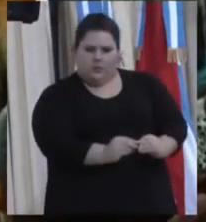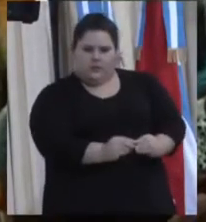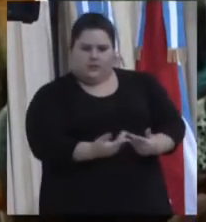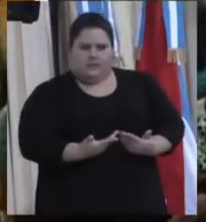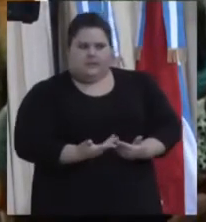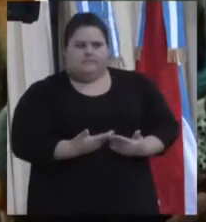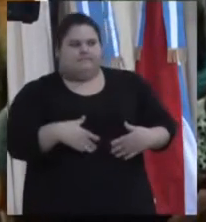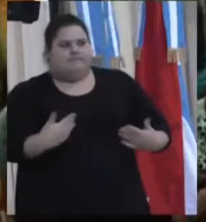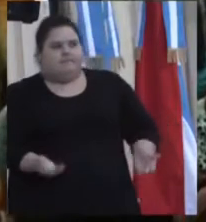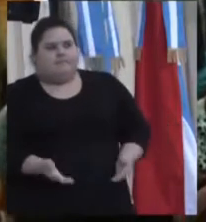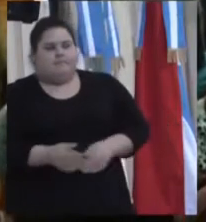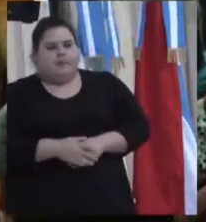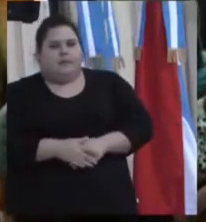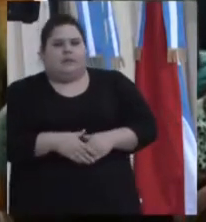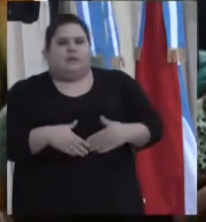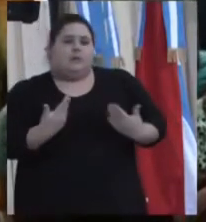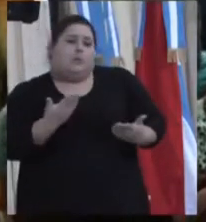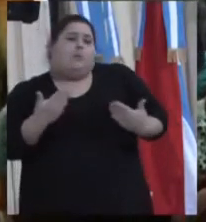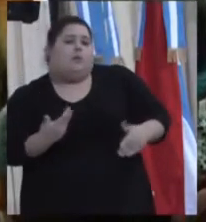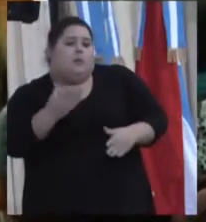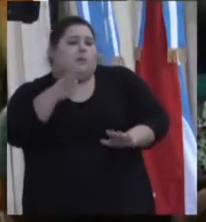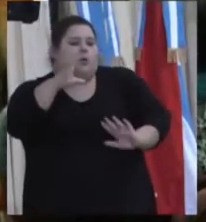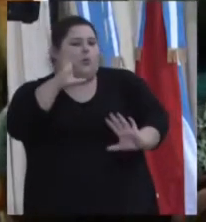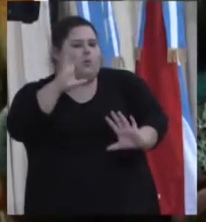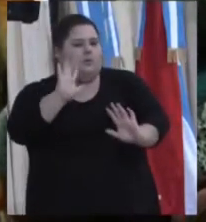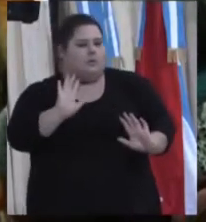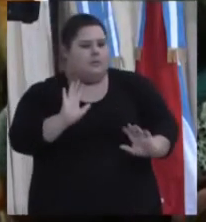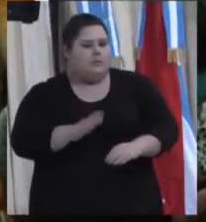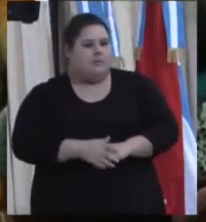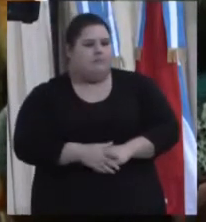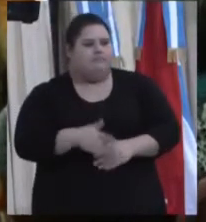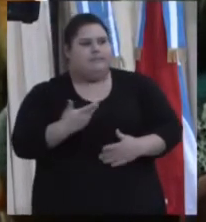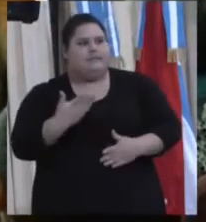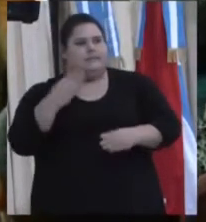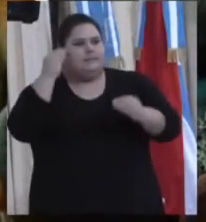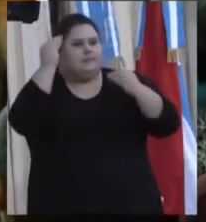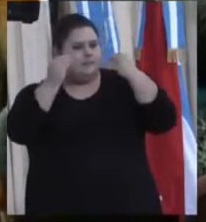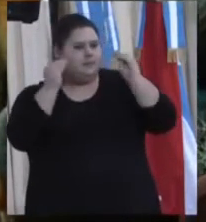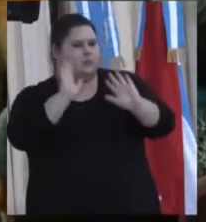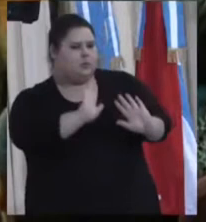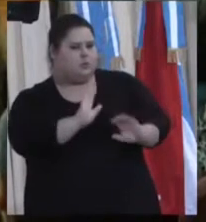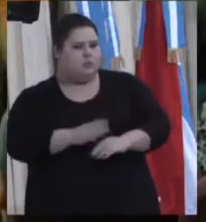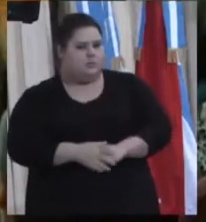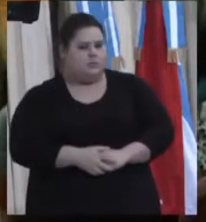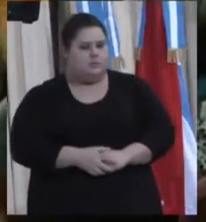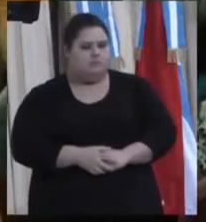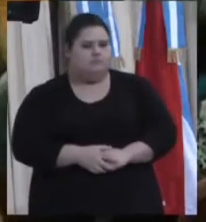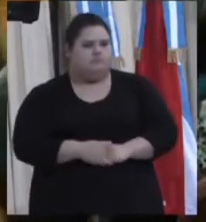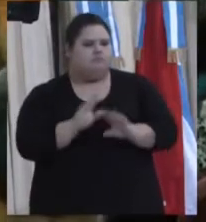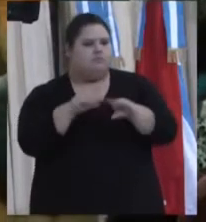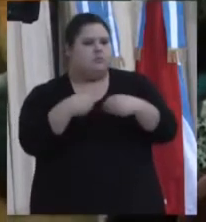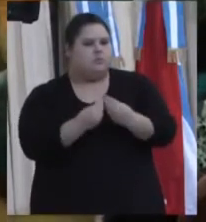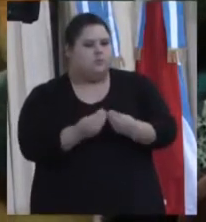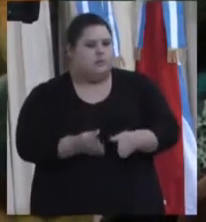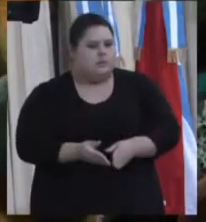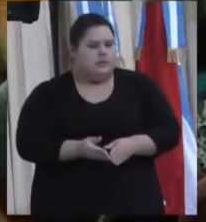digo que no haya que tal vez tenerlos en cuenta, pero sí me preocupa. Porque en definitiva, lo